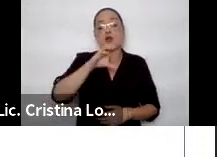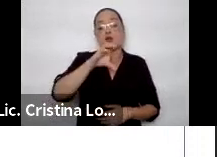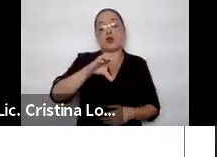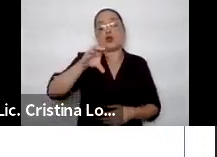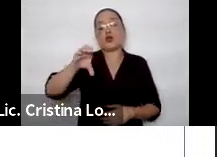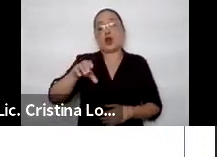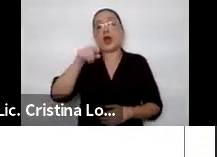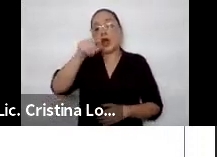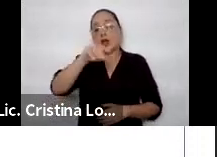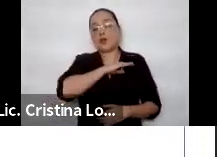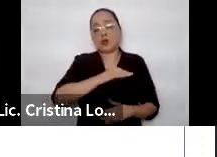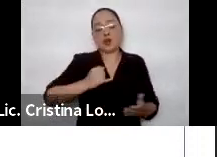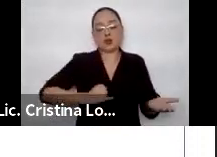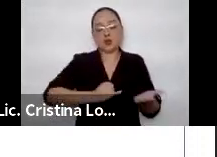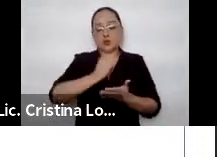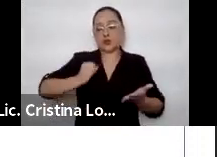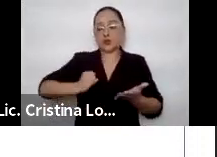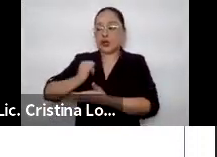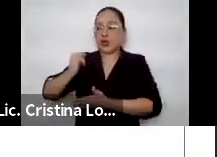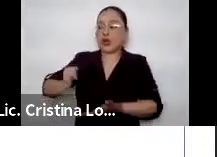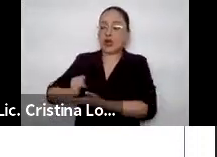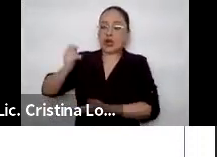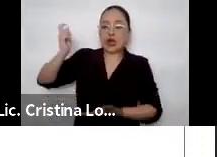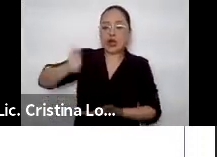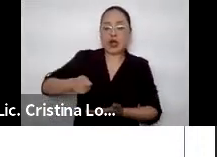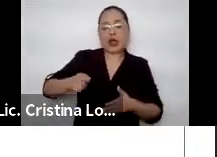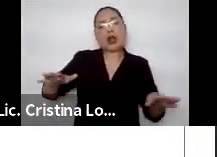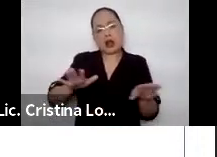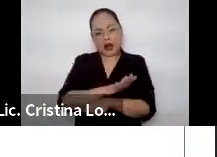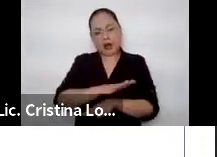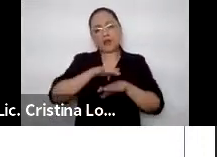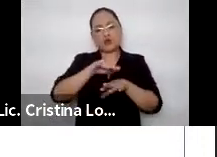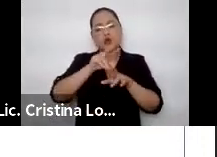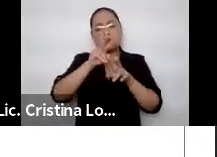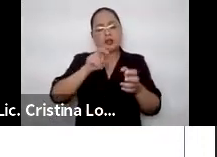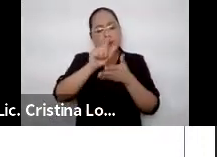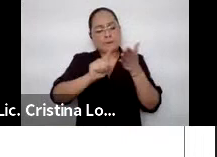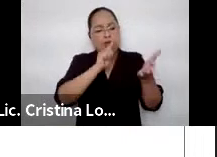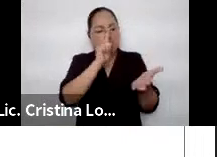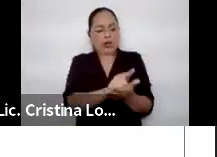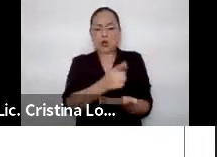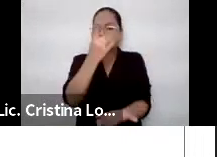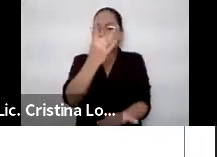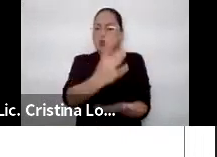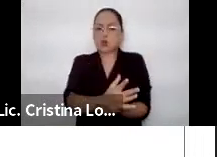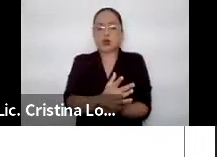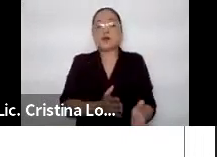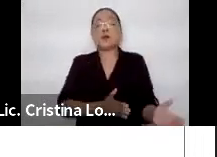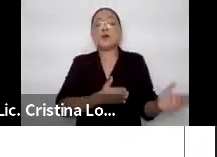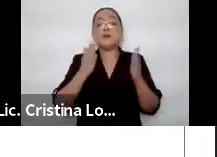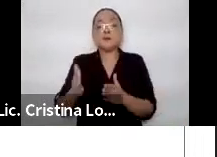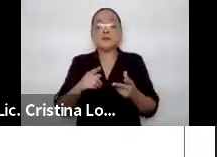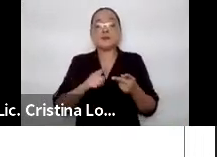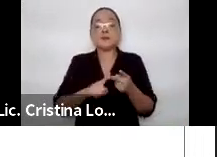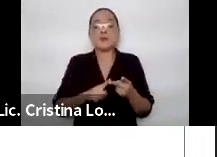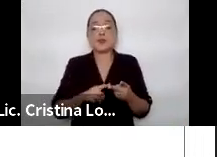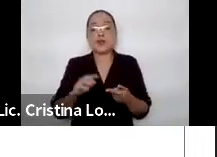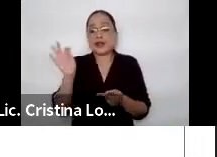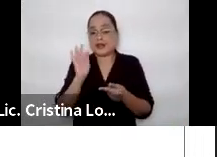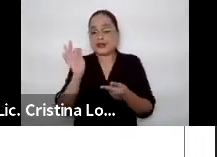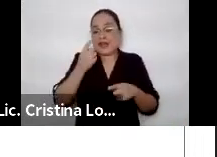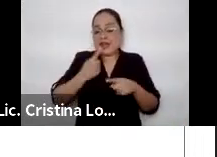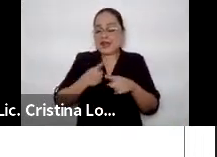la jurisprudencia de la Suprema Corte en materia de legalidad exclusivamente, y que ésta hubiera sido